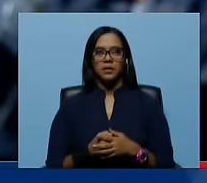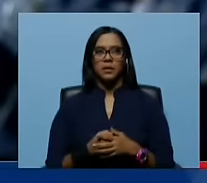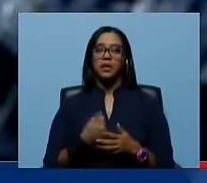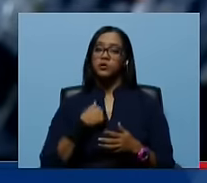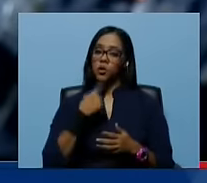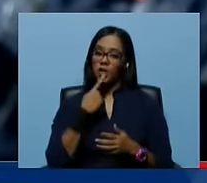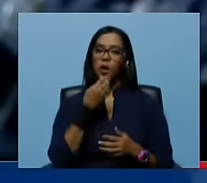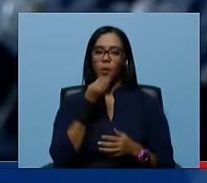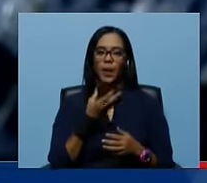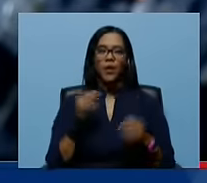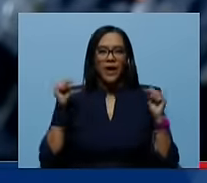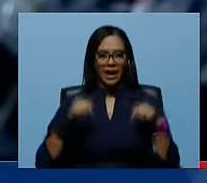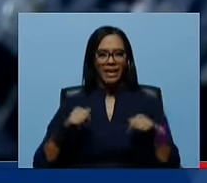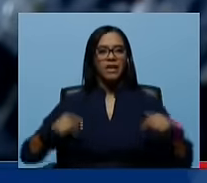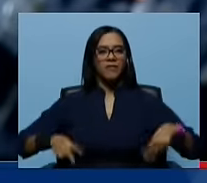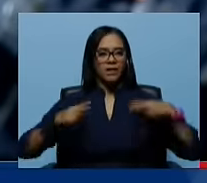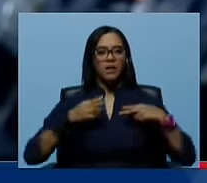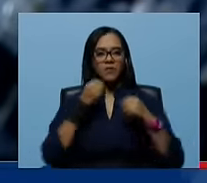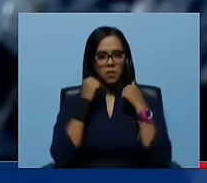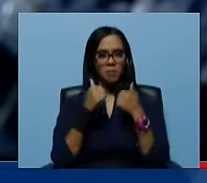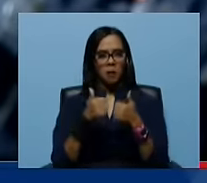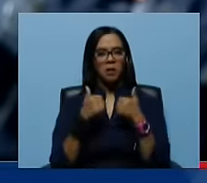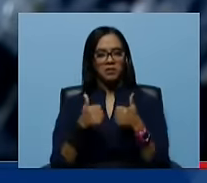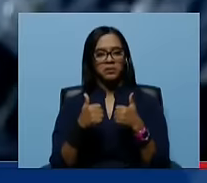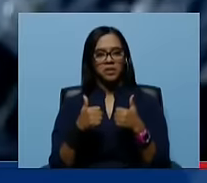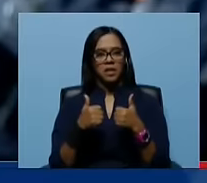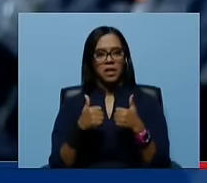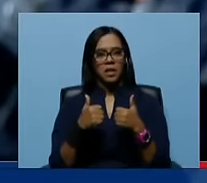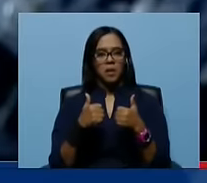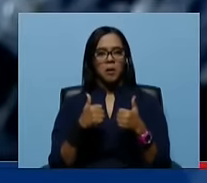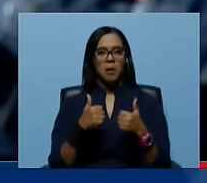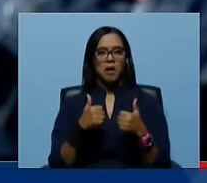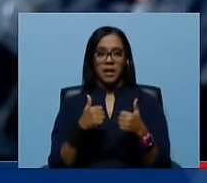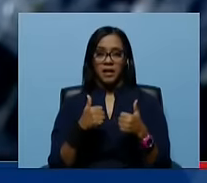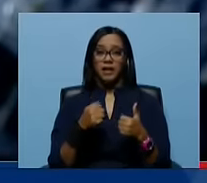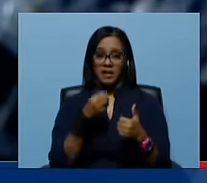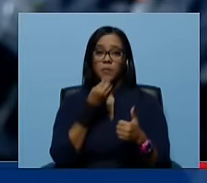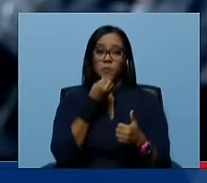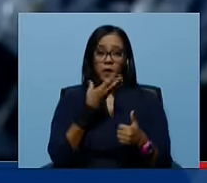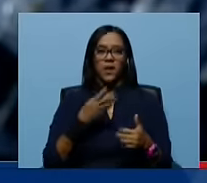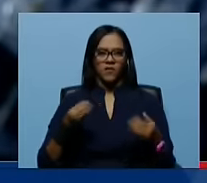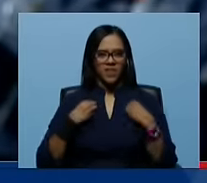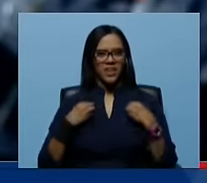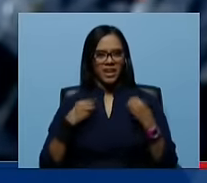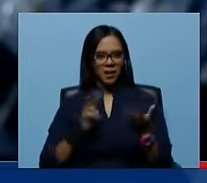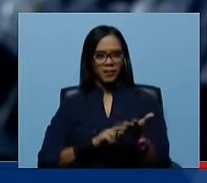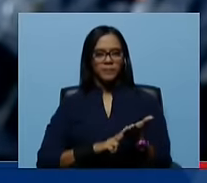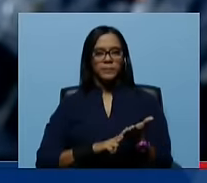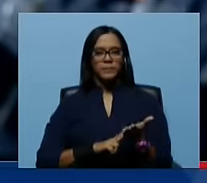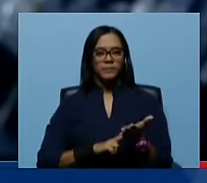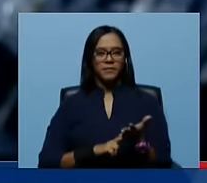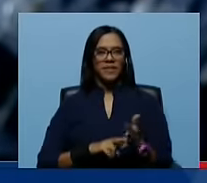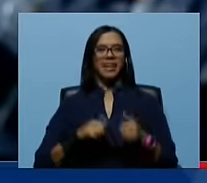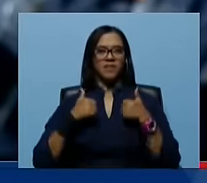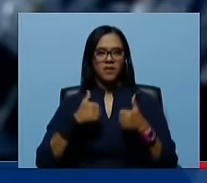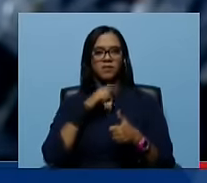digo, bueno, esta vida es bien buena. Vale la pena vivirla, ¿verdad? Es bien